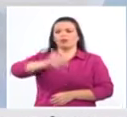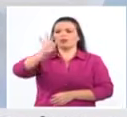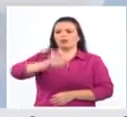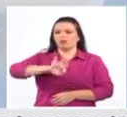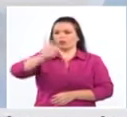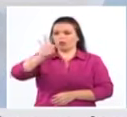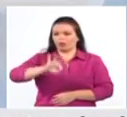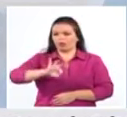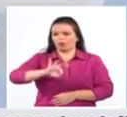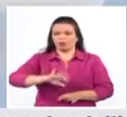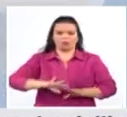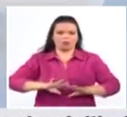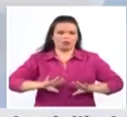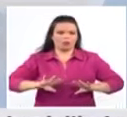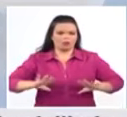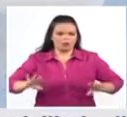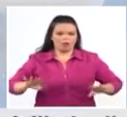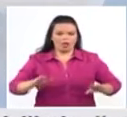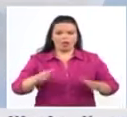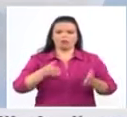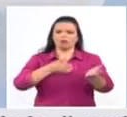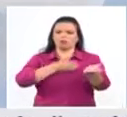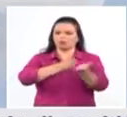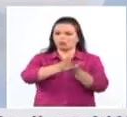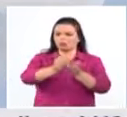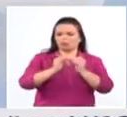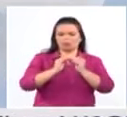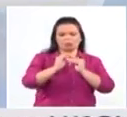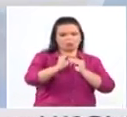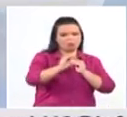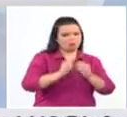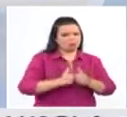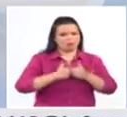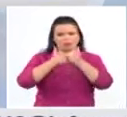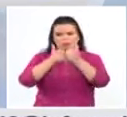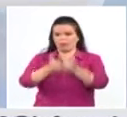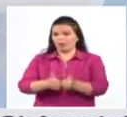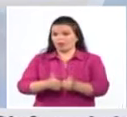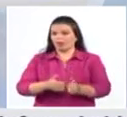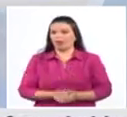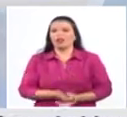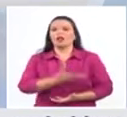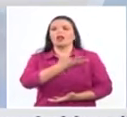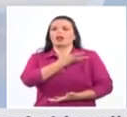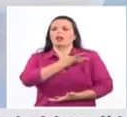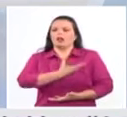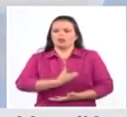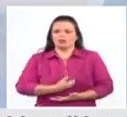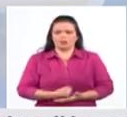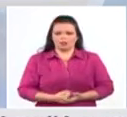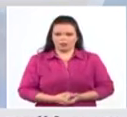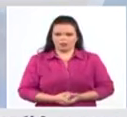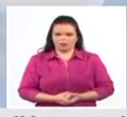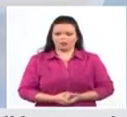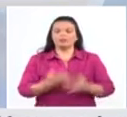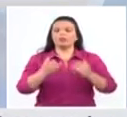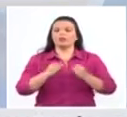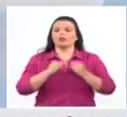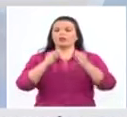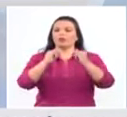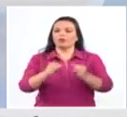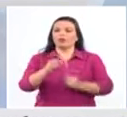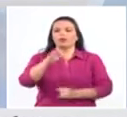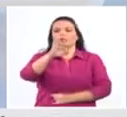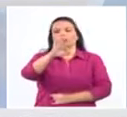39.216, con una evolución clínica estable. Lamentablemente, tenemos que reiterar que informamos 86 personas